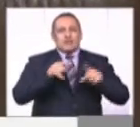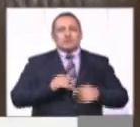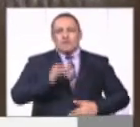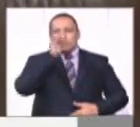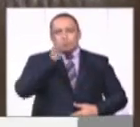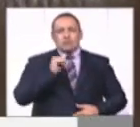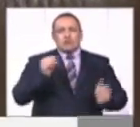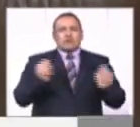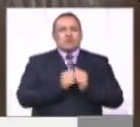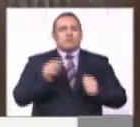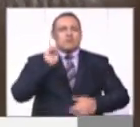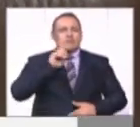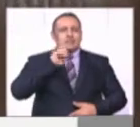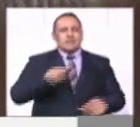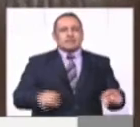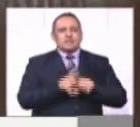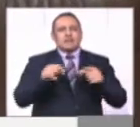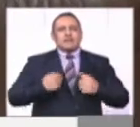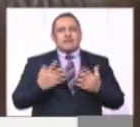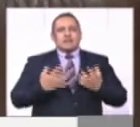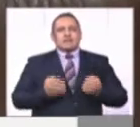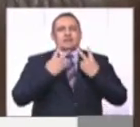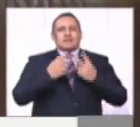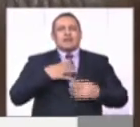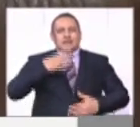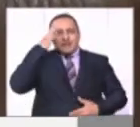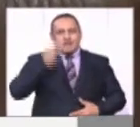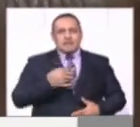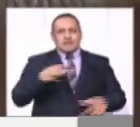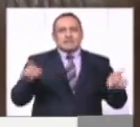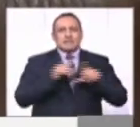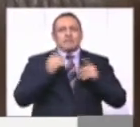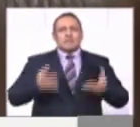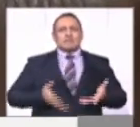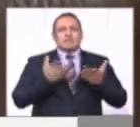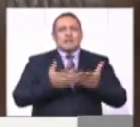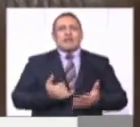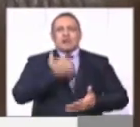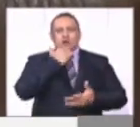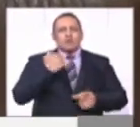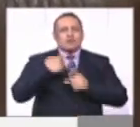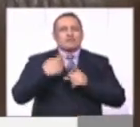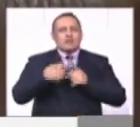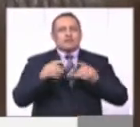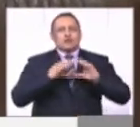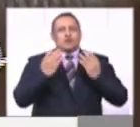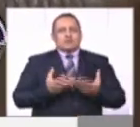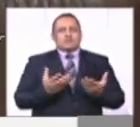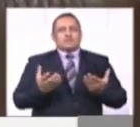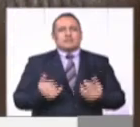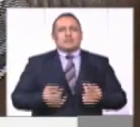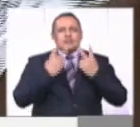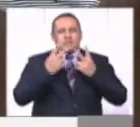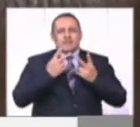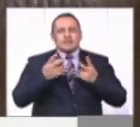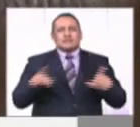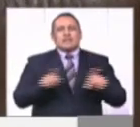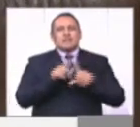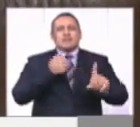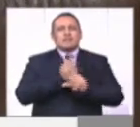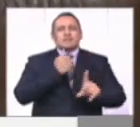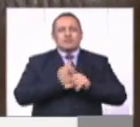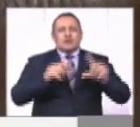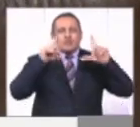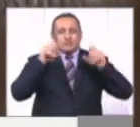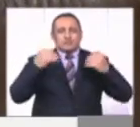burda mentira que pretende hacer creer y llevar a la al error a nuestros colegas congresistas él mismo ya son las